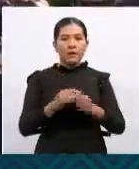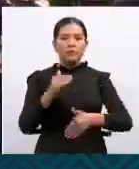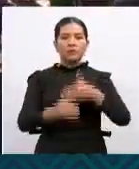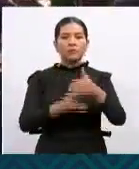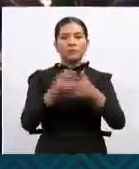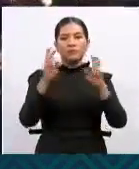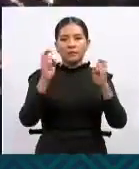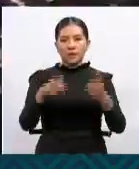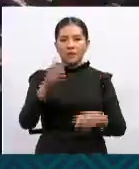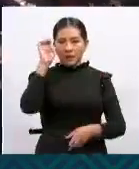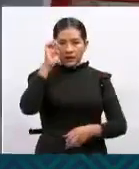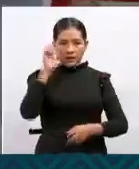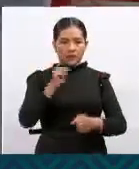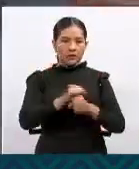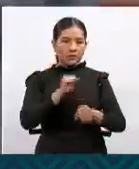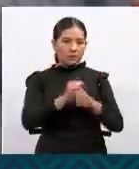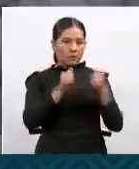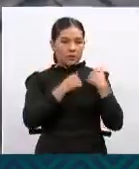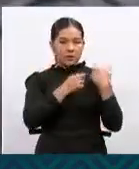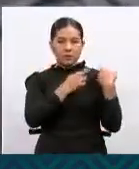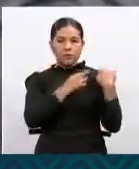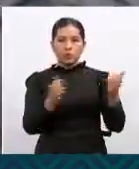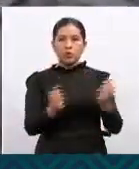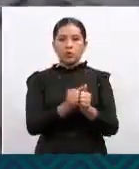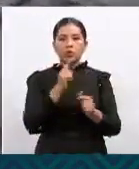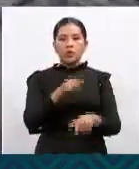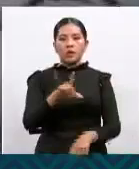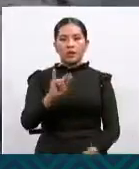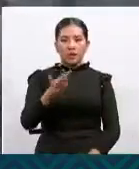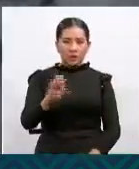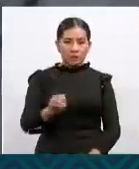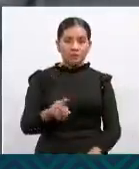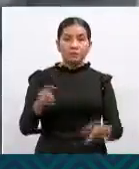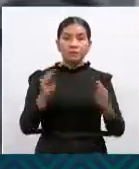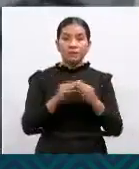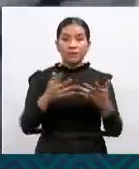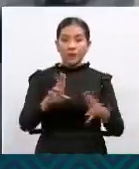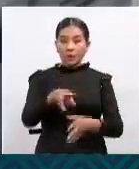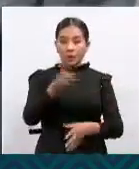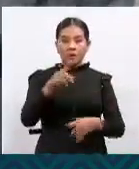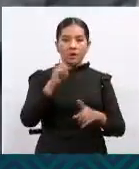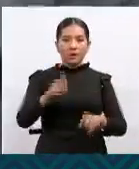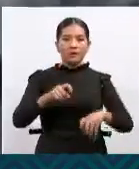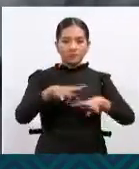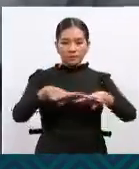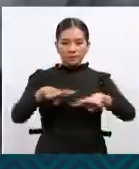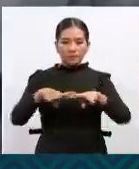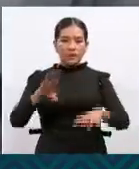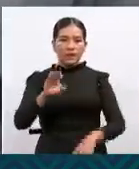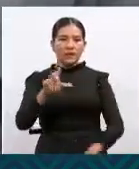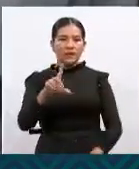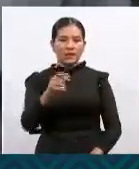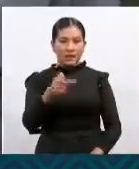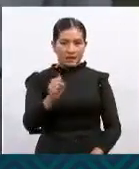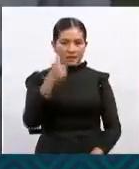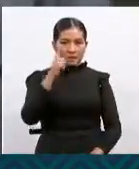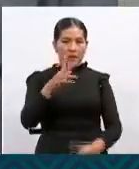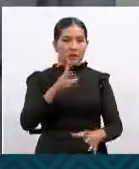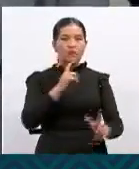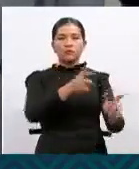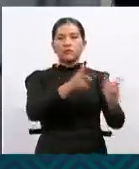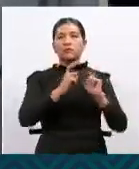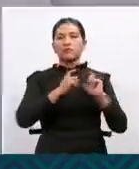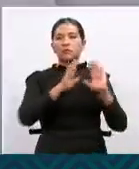estatal Yacimientos de Litio. Para producir las baterías se utilizan celdas de litio provenientes de la empresa estatal Yacimientos del